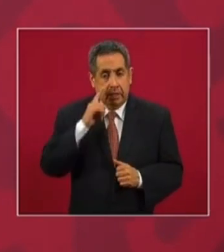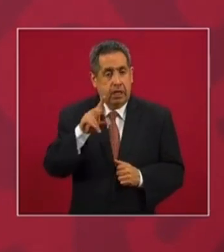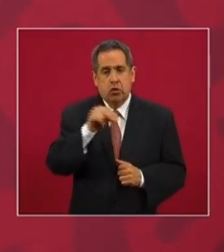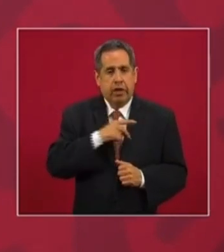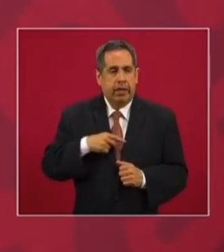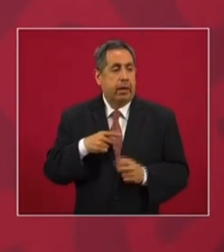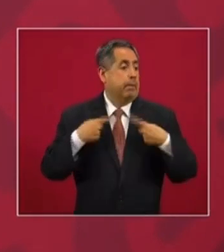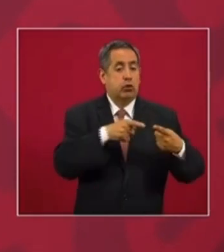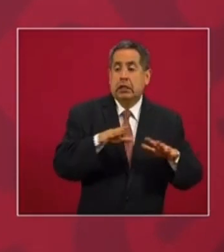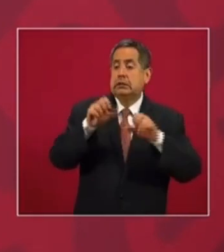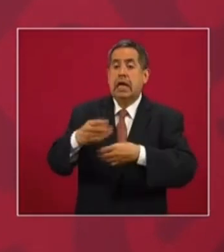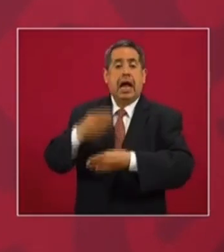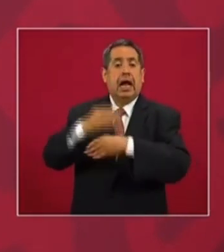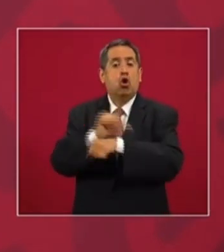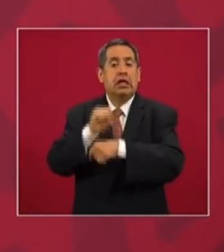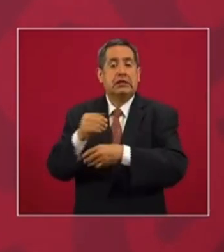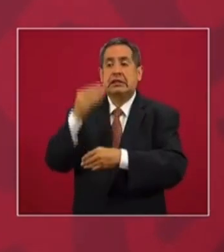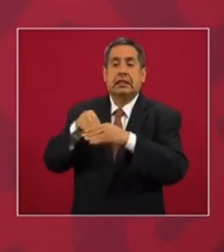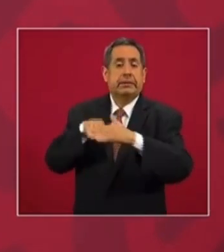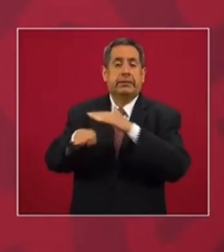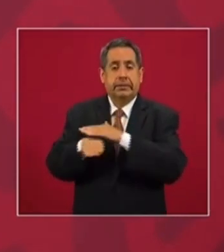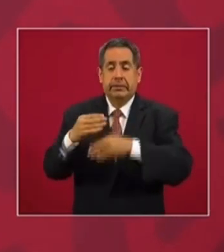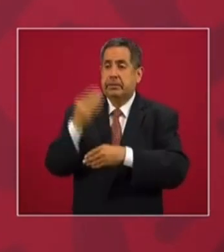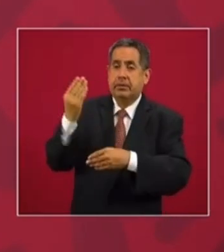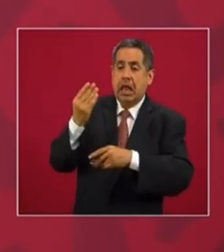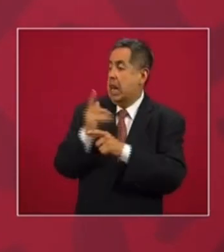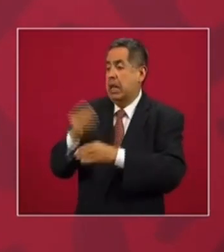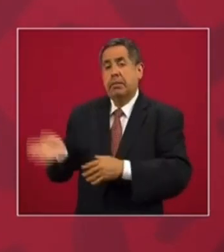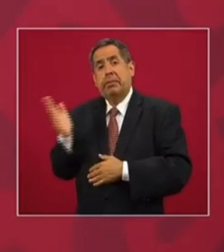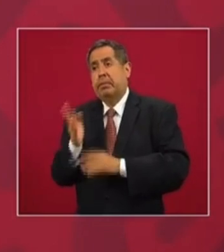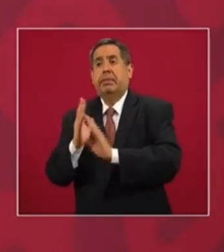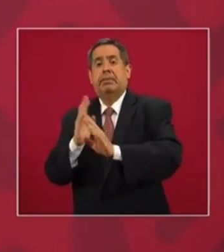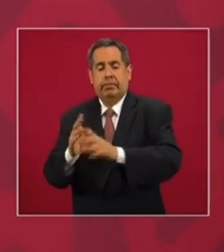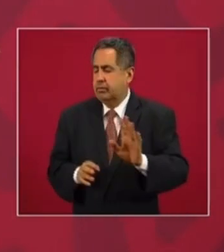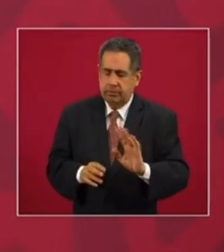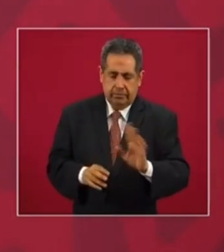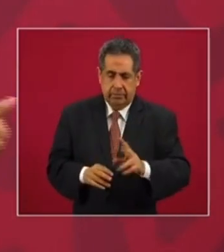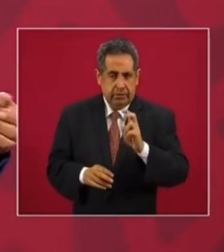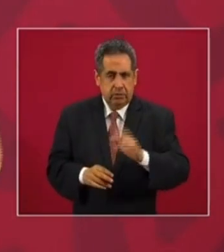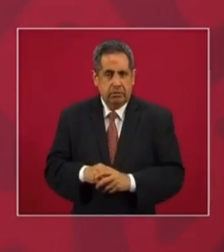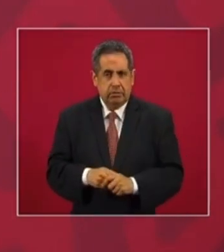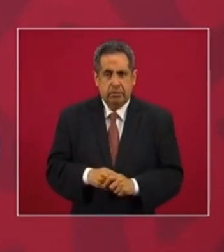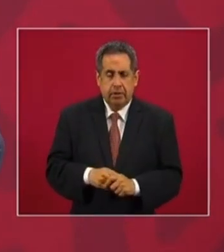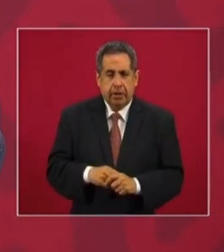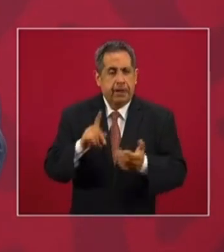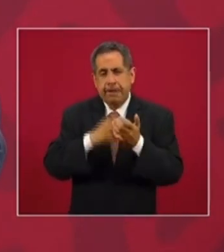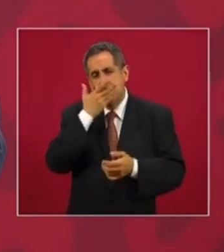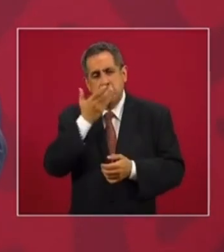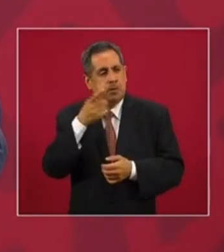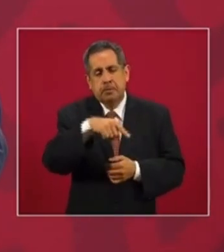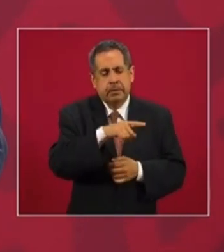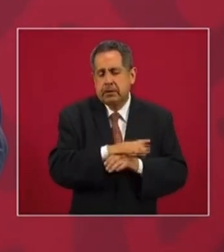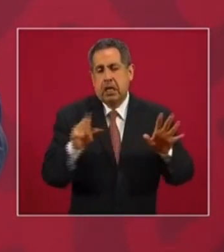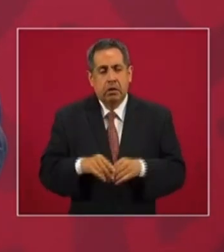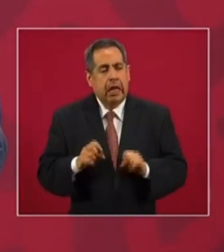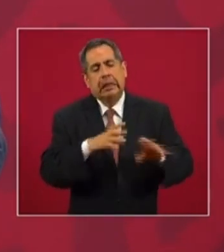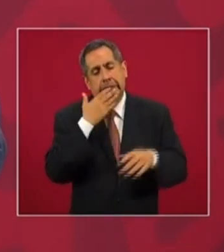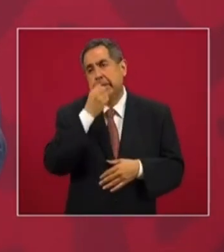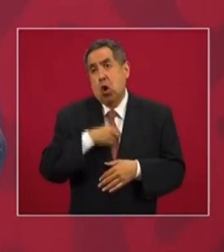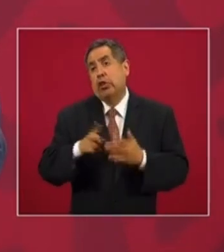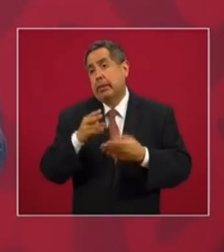impedir que se tomen las casetas, porque ya se había convertido en una práctica